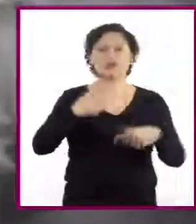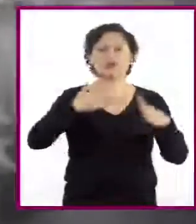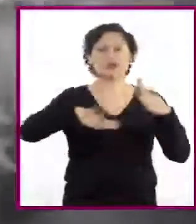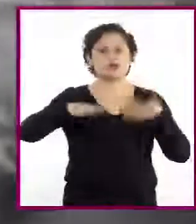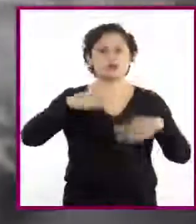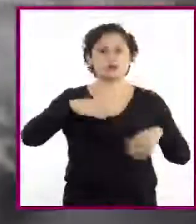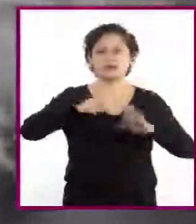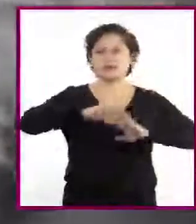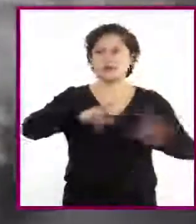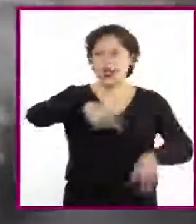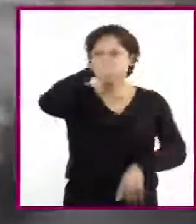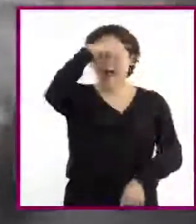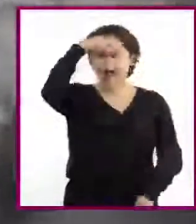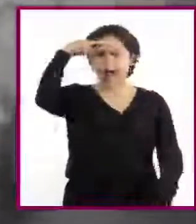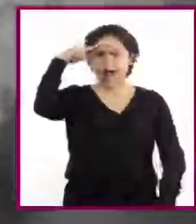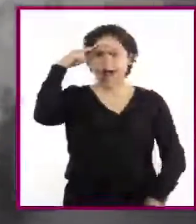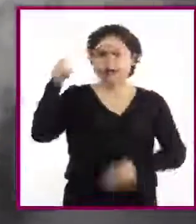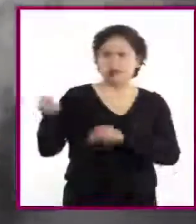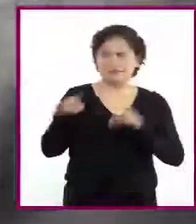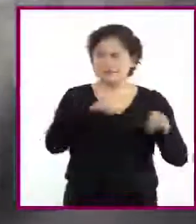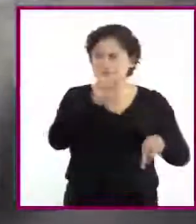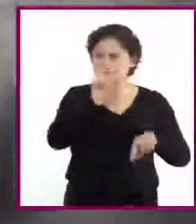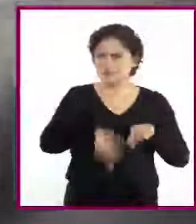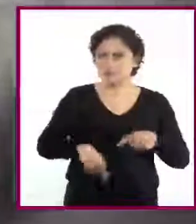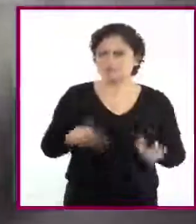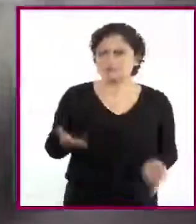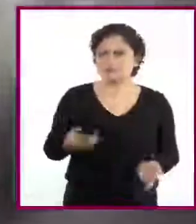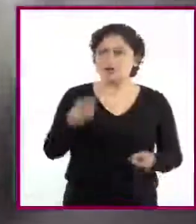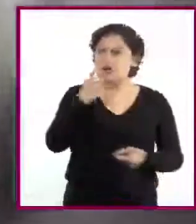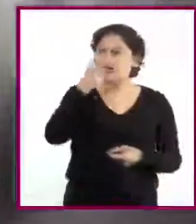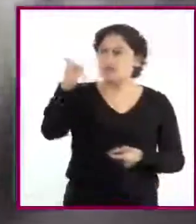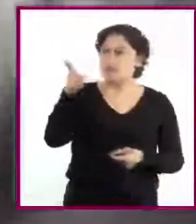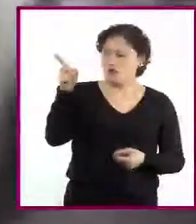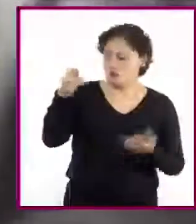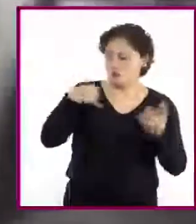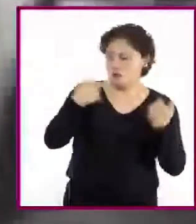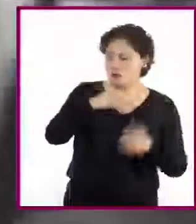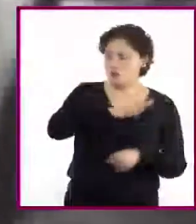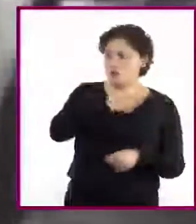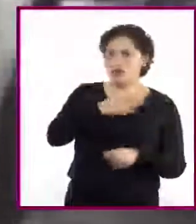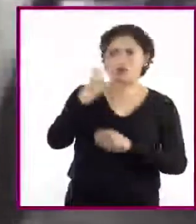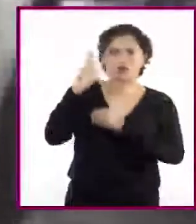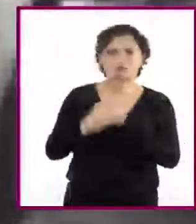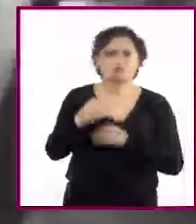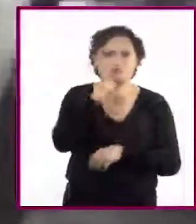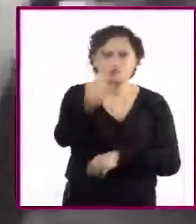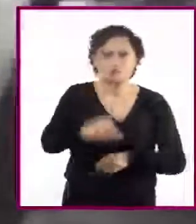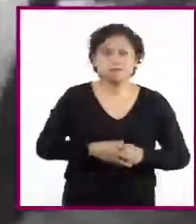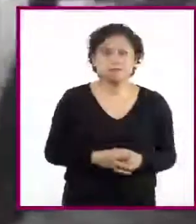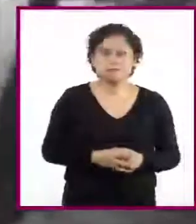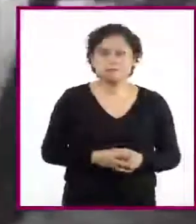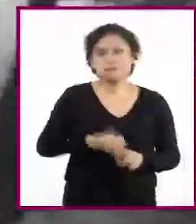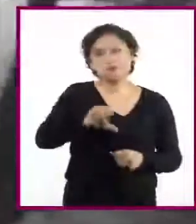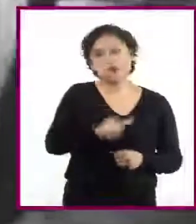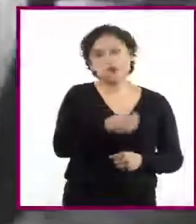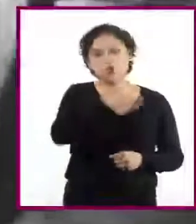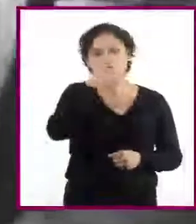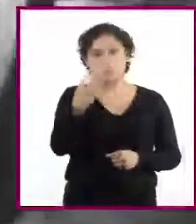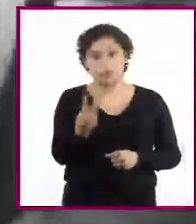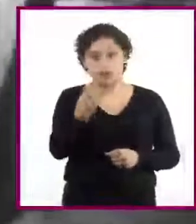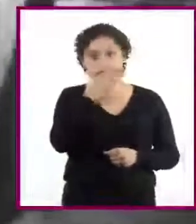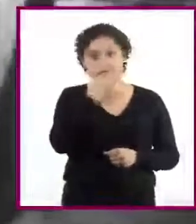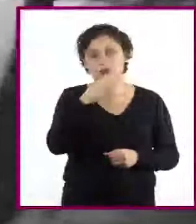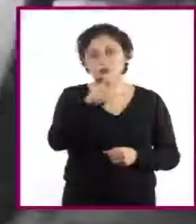harta de ceder. También dijo que el joven blanco ni siquiera le había pedido el asiento. Los otros 3 pasajeros negros